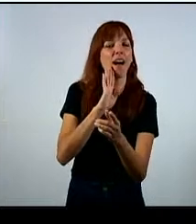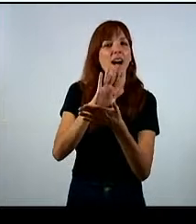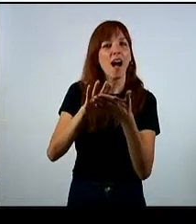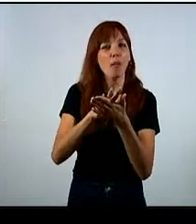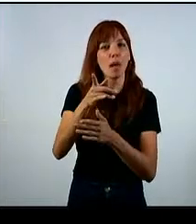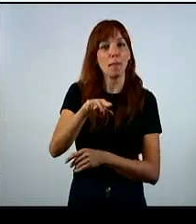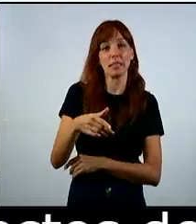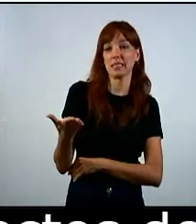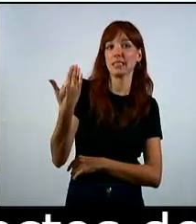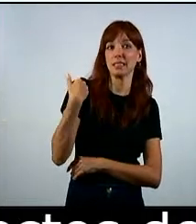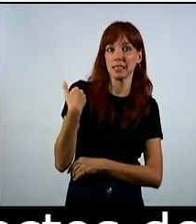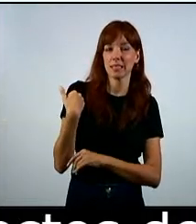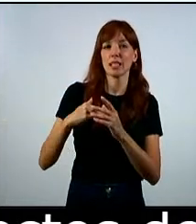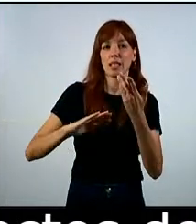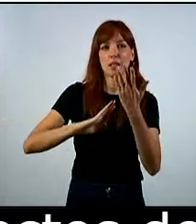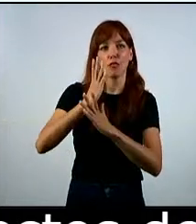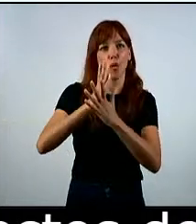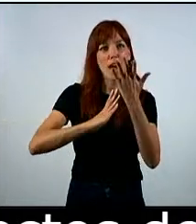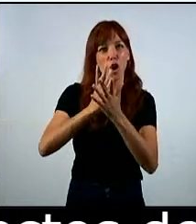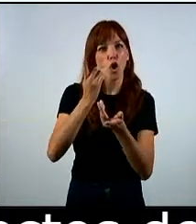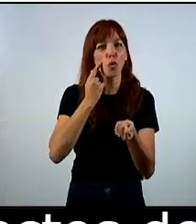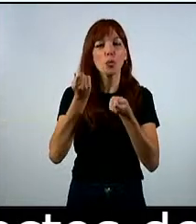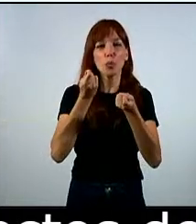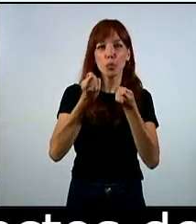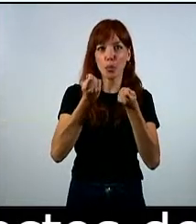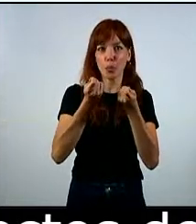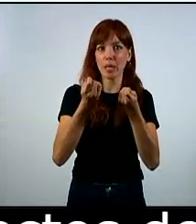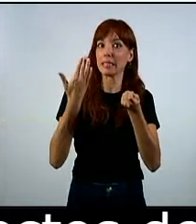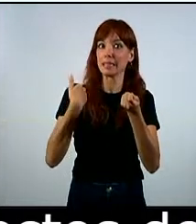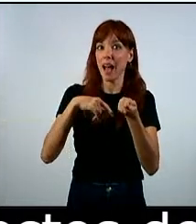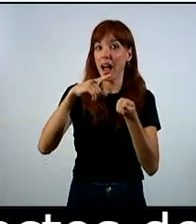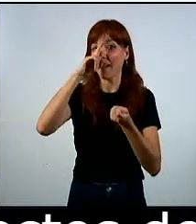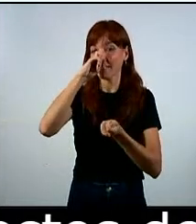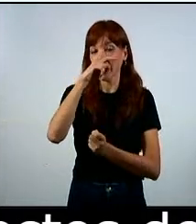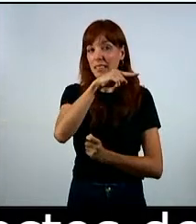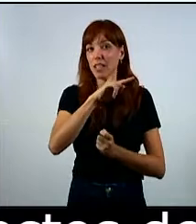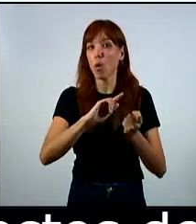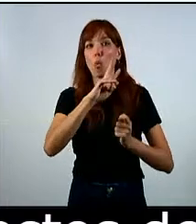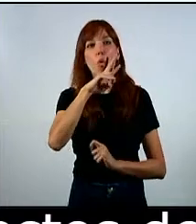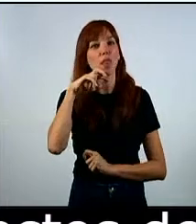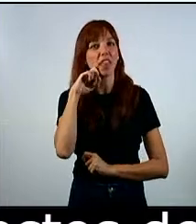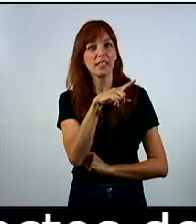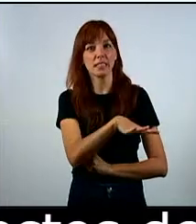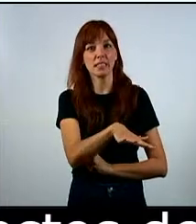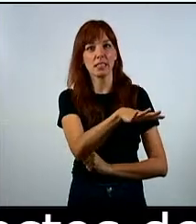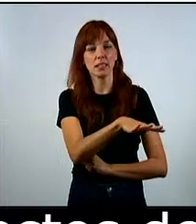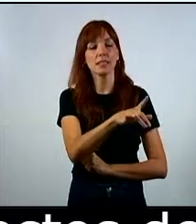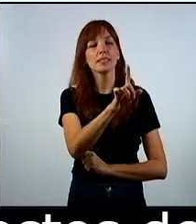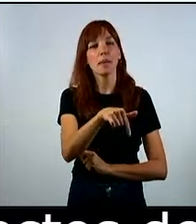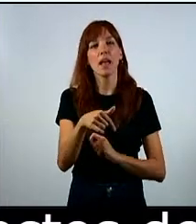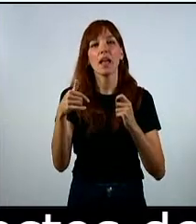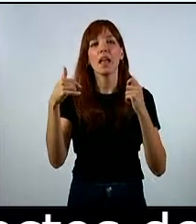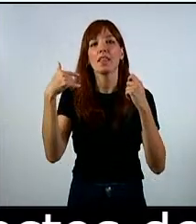pasado Consejo de las Urdes y autorizamos otros